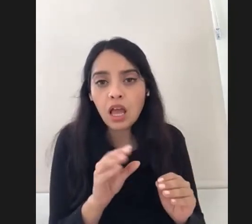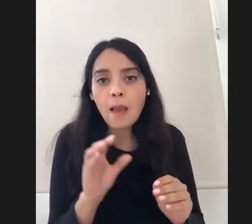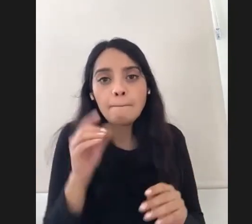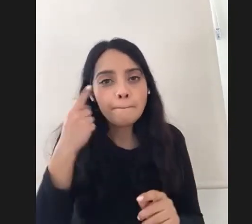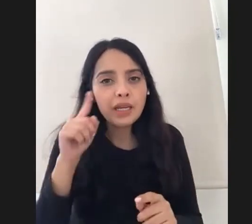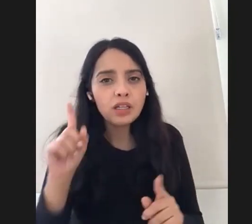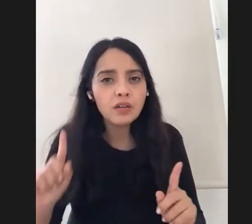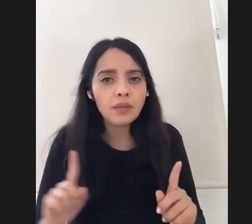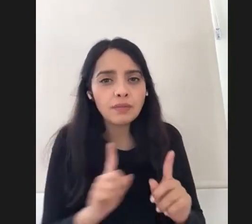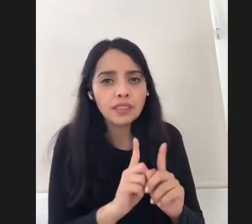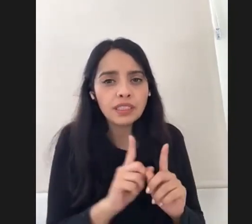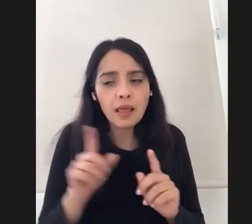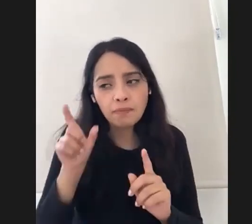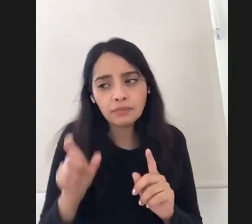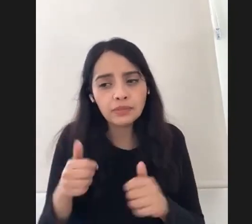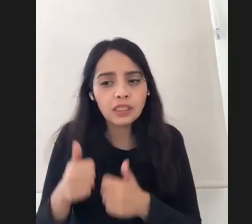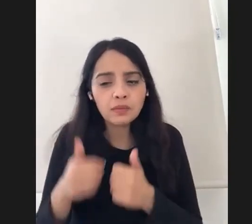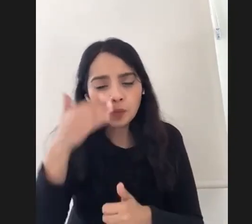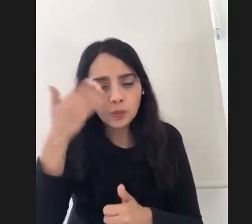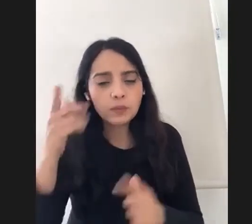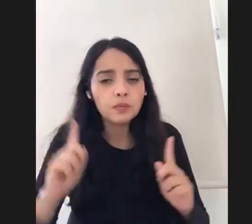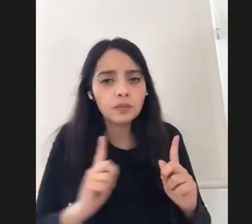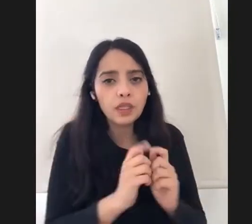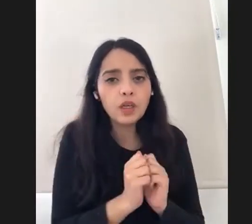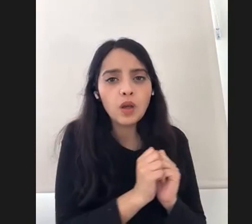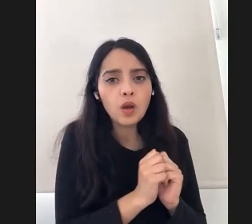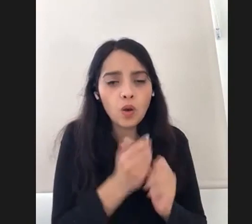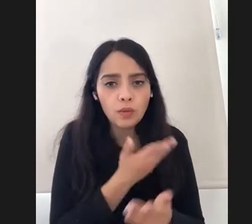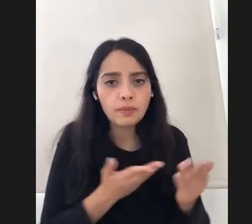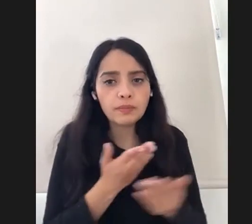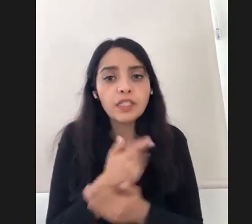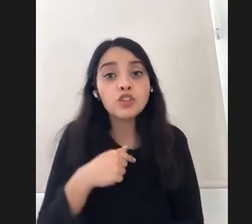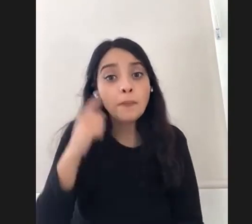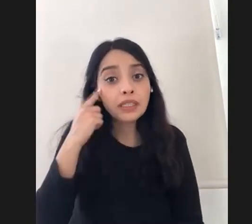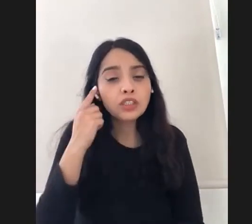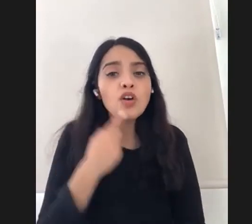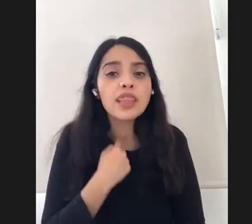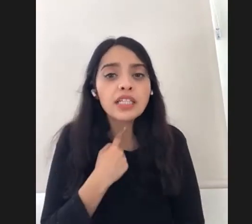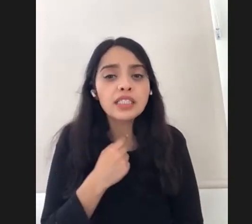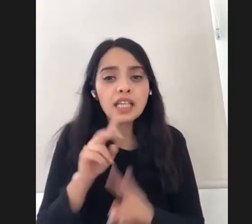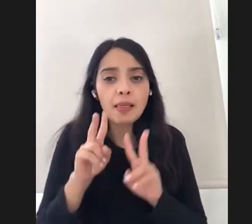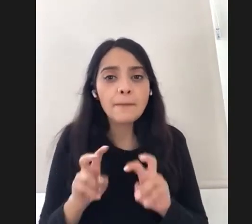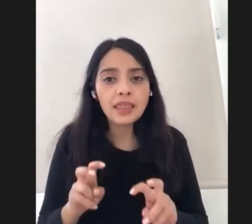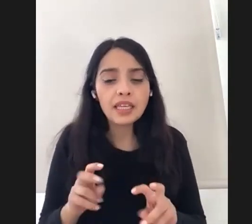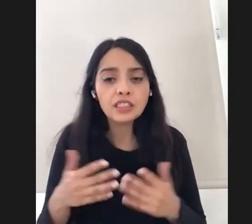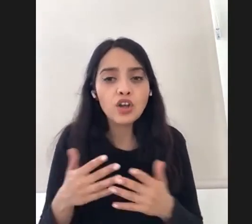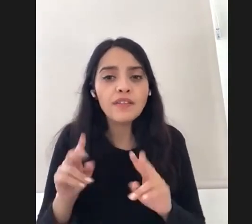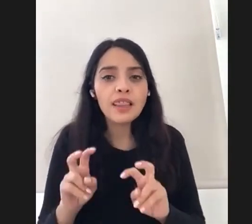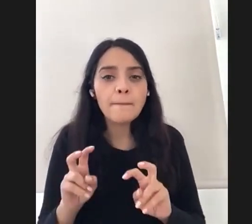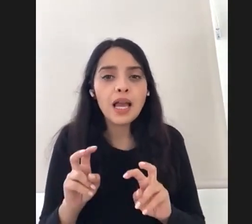ellos. Yo siempre dije, por un lado, de que sería interesante hacer investigaciones sobre los profesores